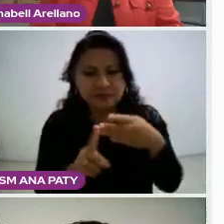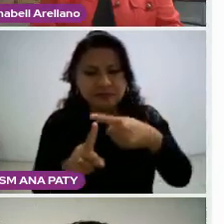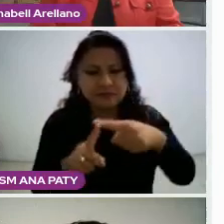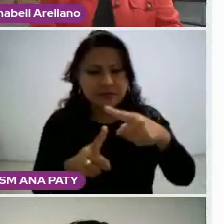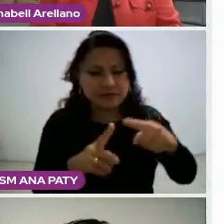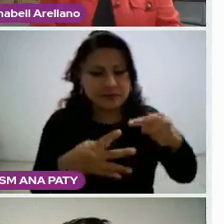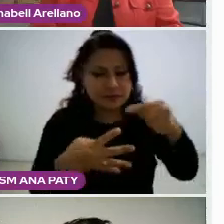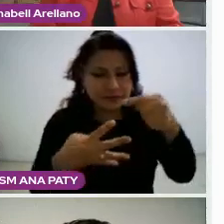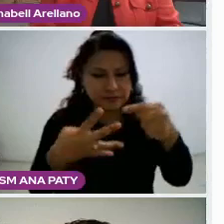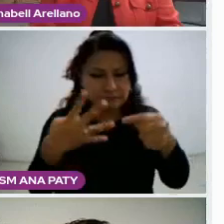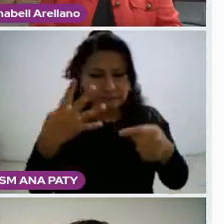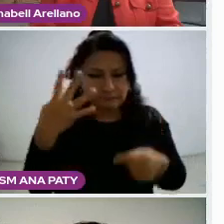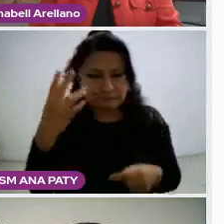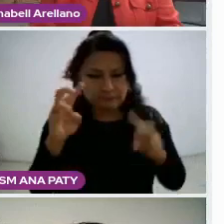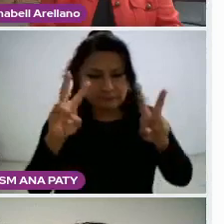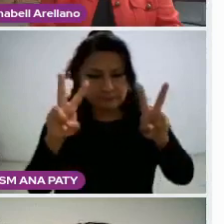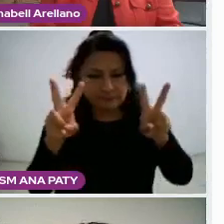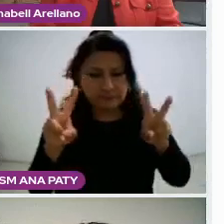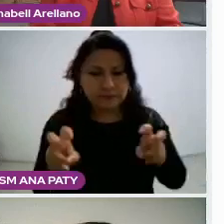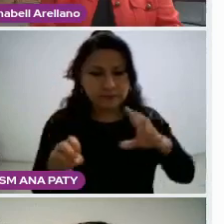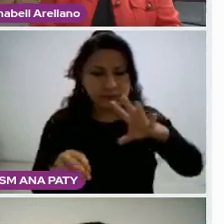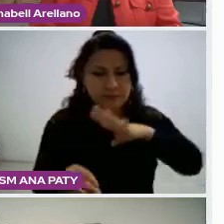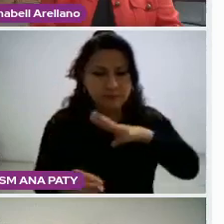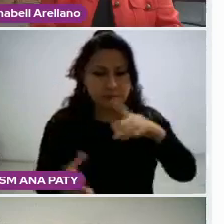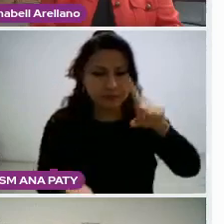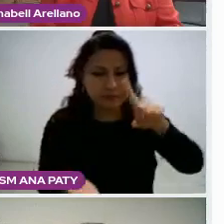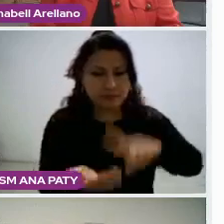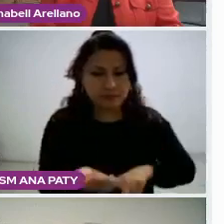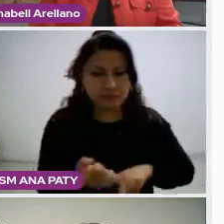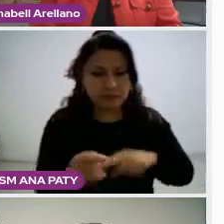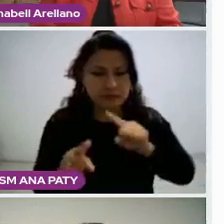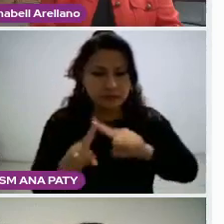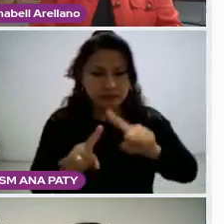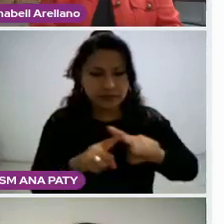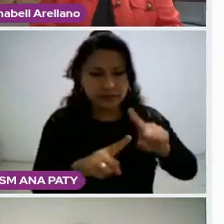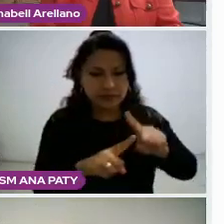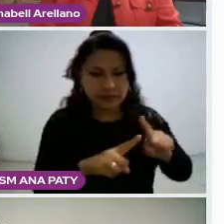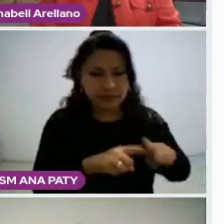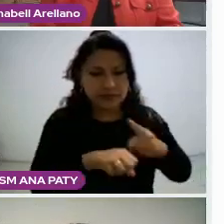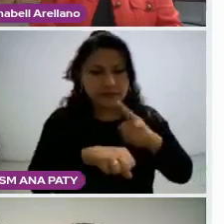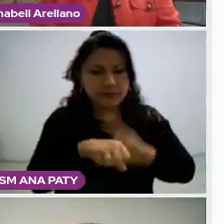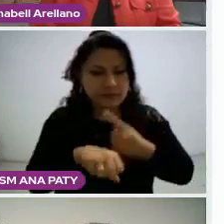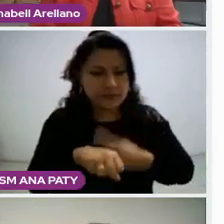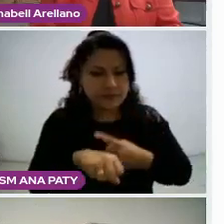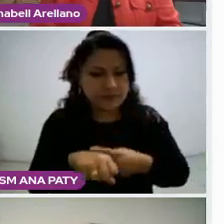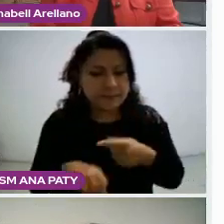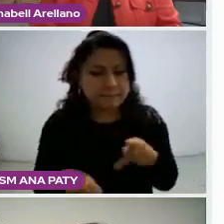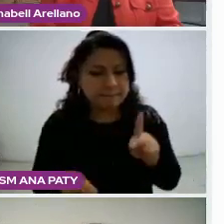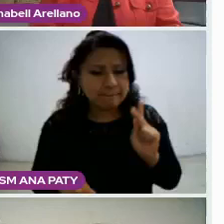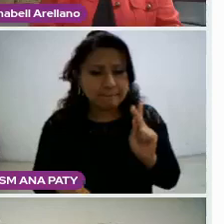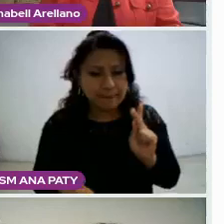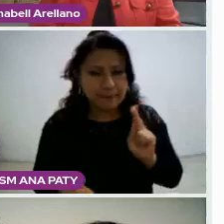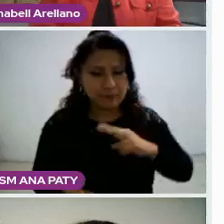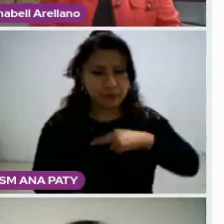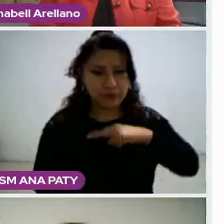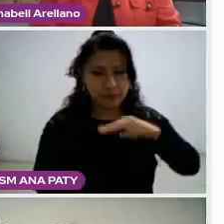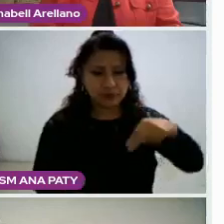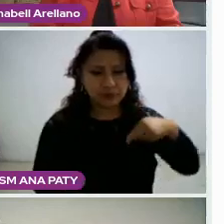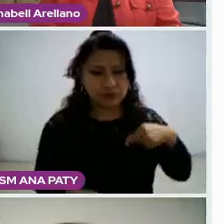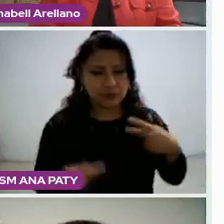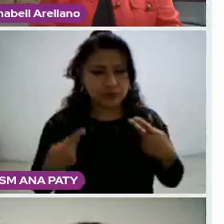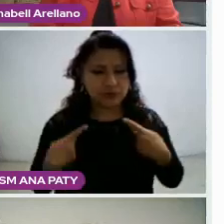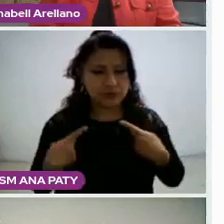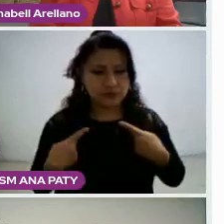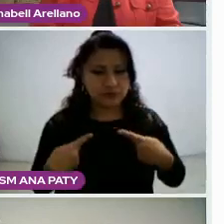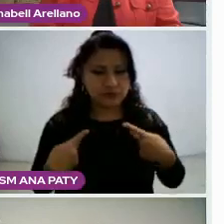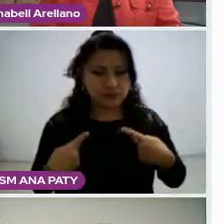encuentran dentro de diferentes trastornos. Nada más que nosotros, como los profesionales de la salud mental, tanto psicólogos